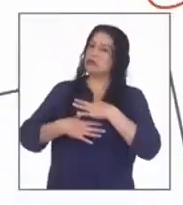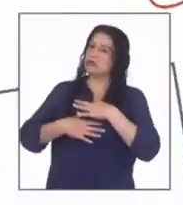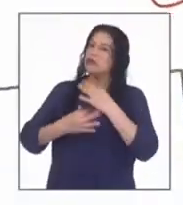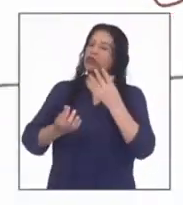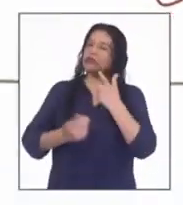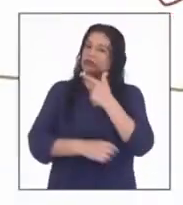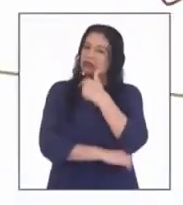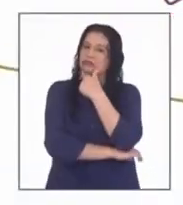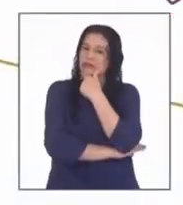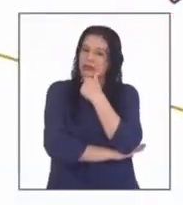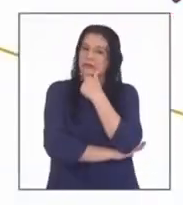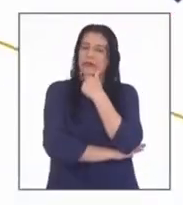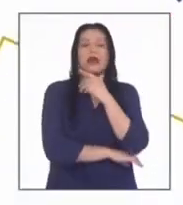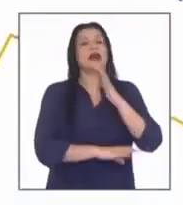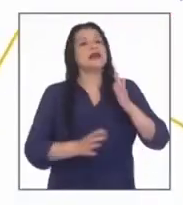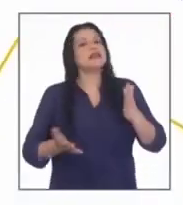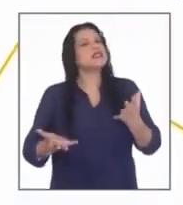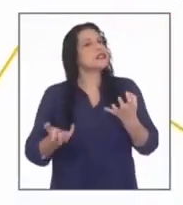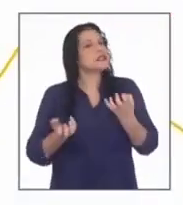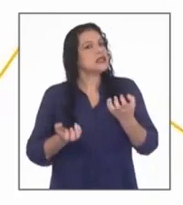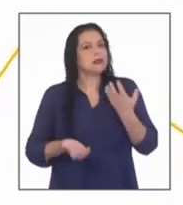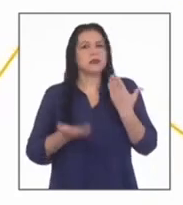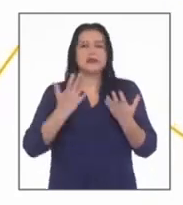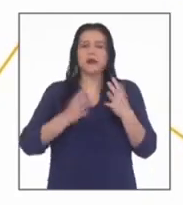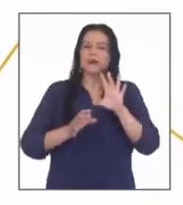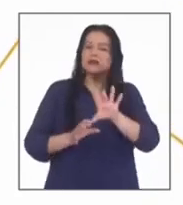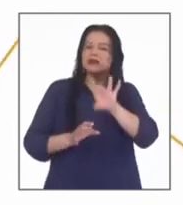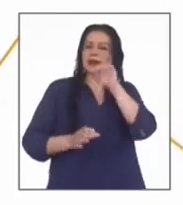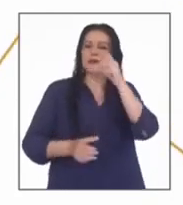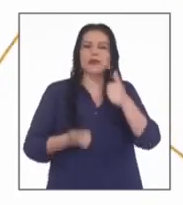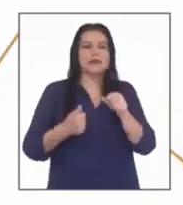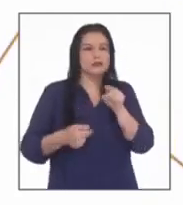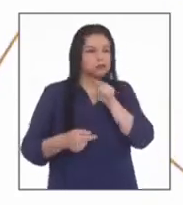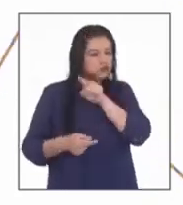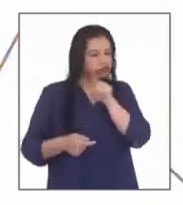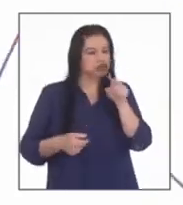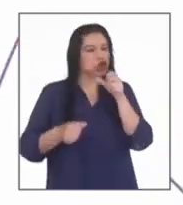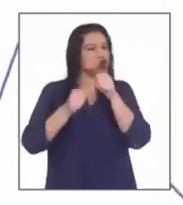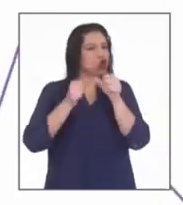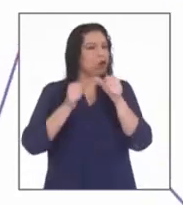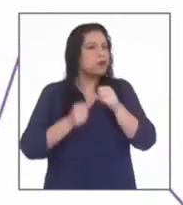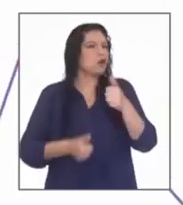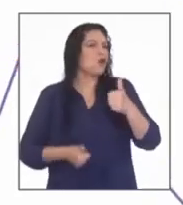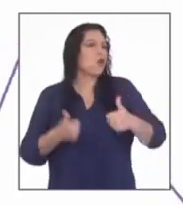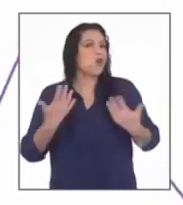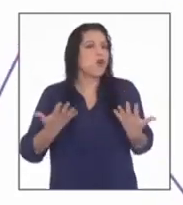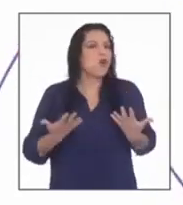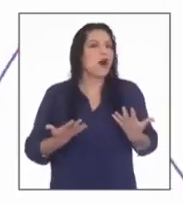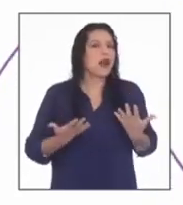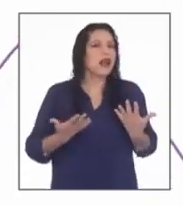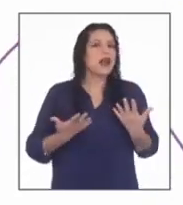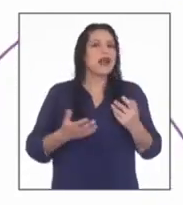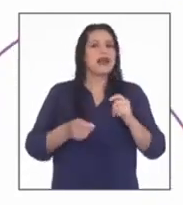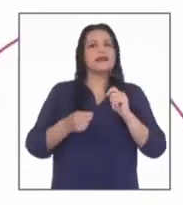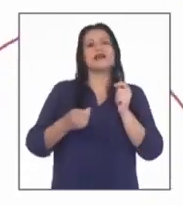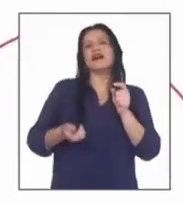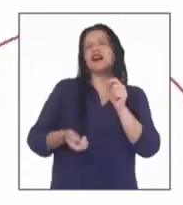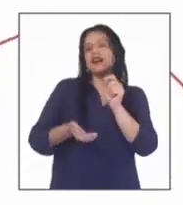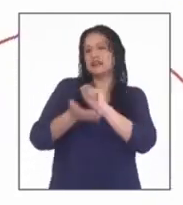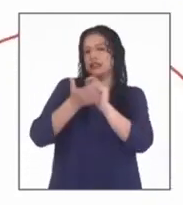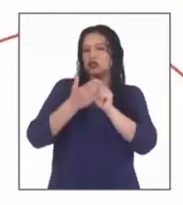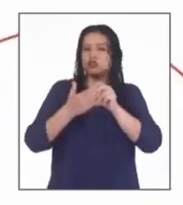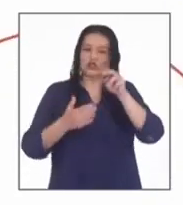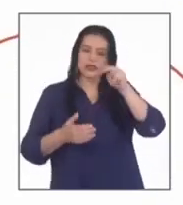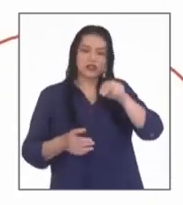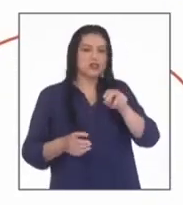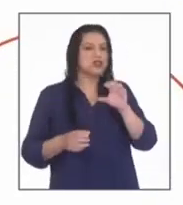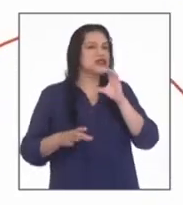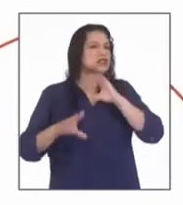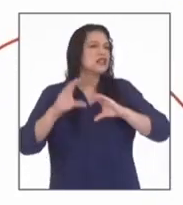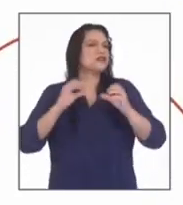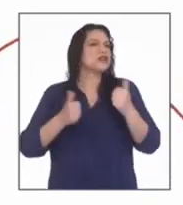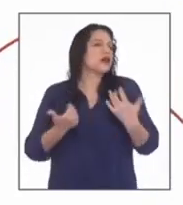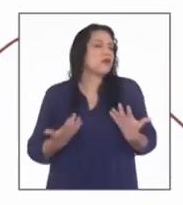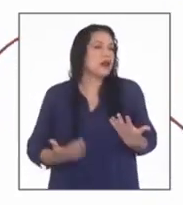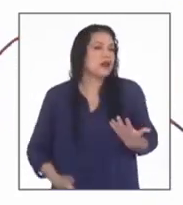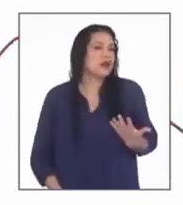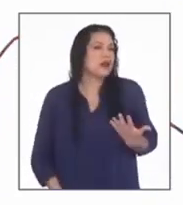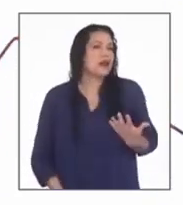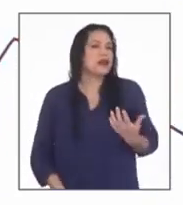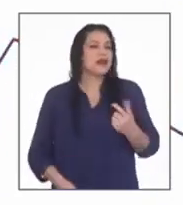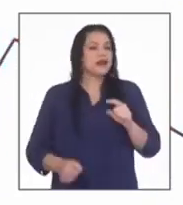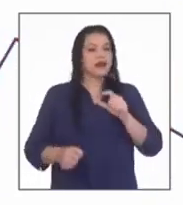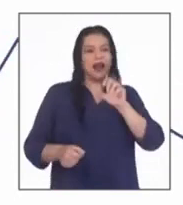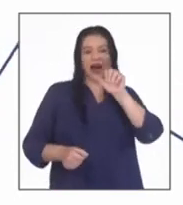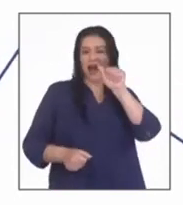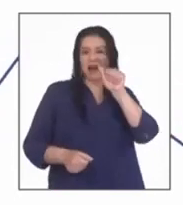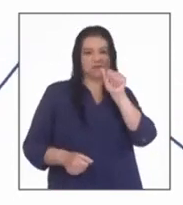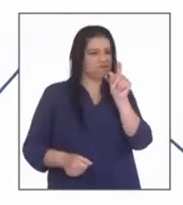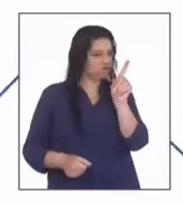Interesante, profesora. Entonces, si quisiéramos identificar entre estos números aquellos que están escritos en notación científica, podríamos decir que... La opción